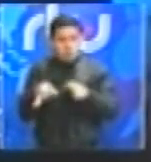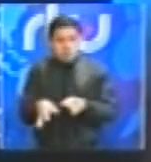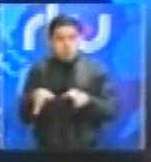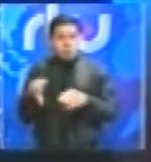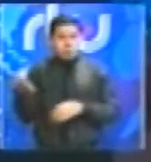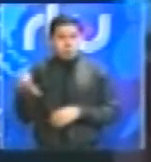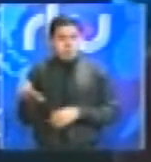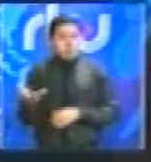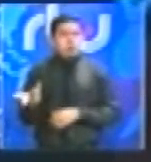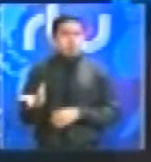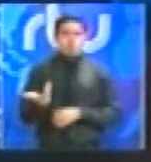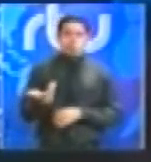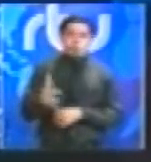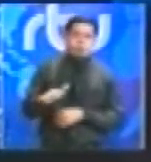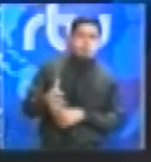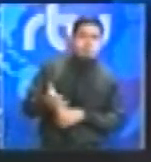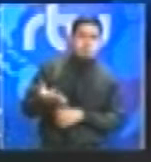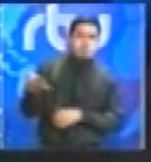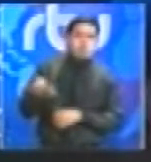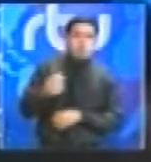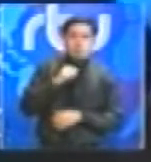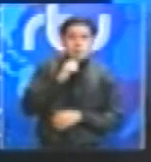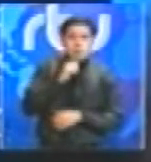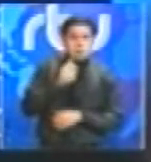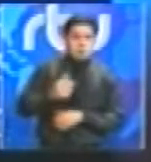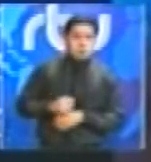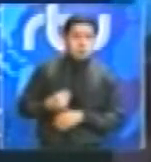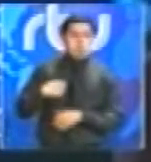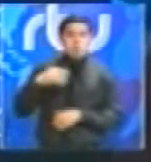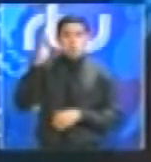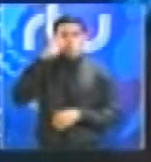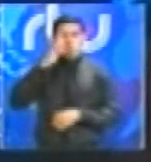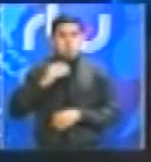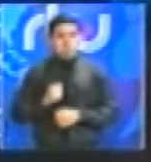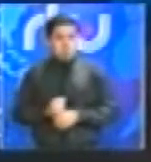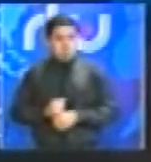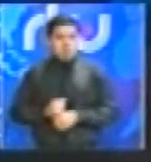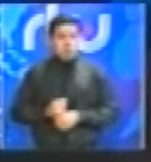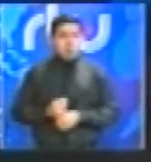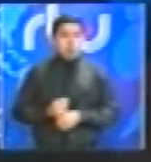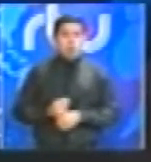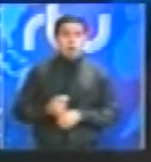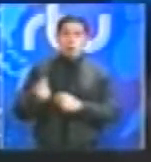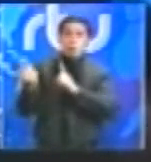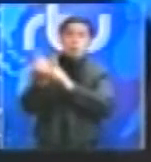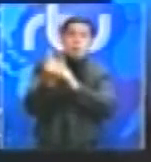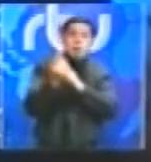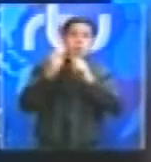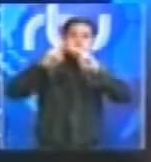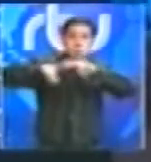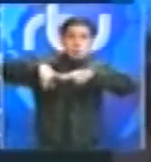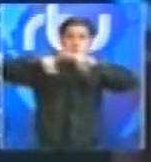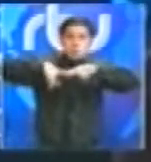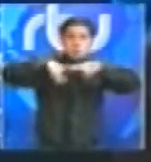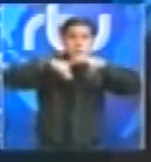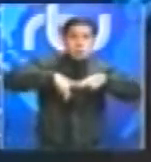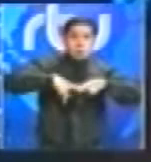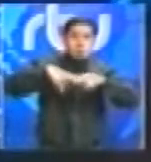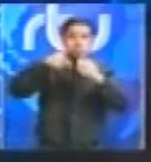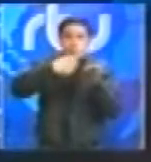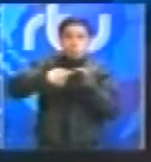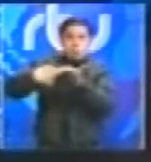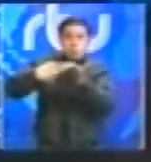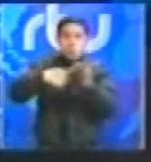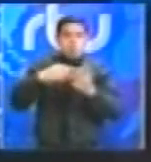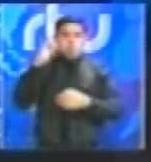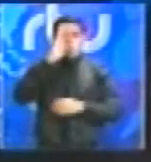y originalidad no se han demostrado. Nunca he dispuesto que se revise a los ciudadanos previo a cualquier reunión conmigo y